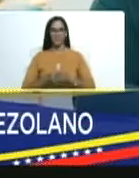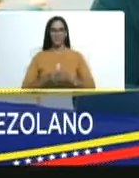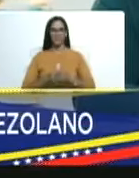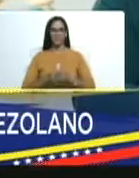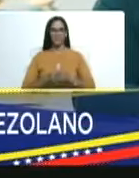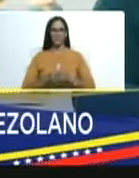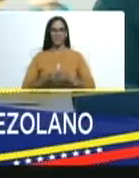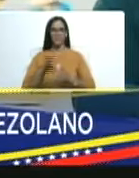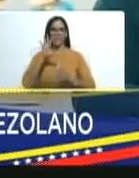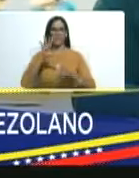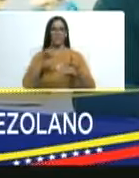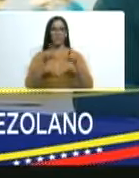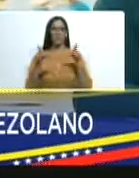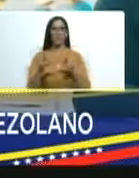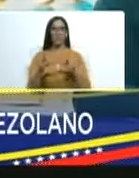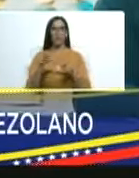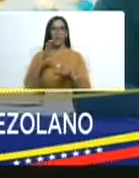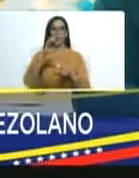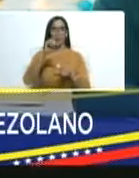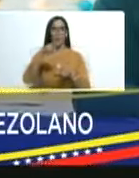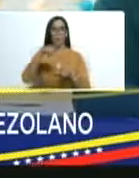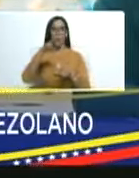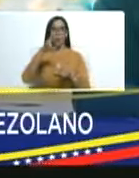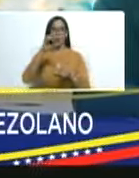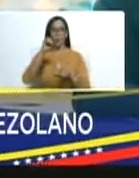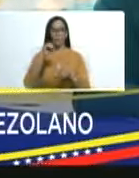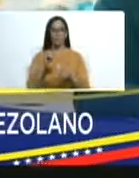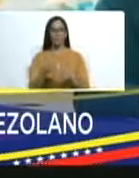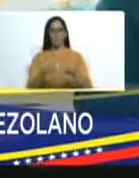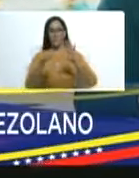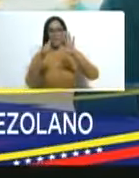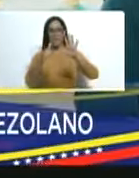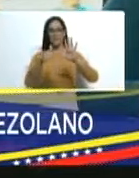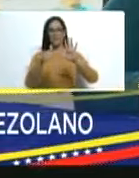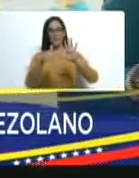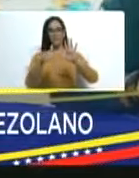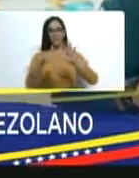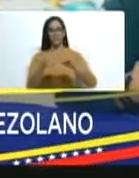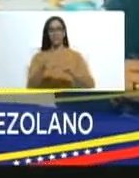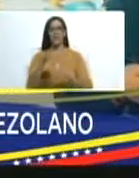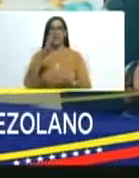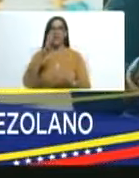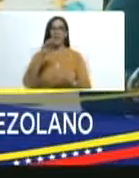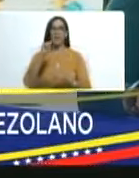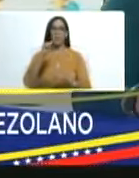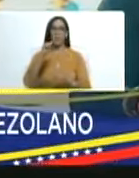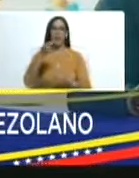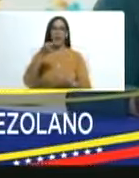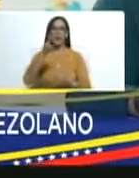En quinto lugar, el coporo. En sexto lugar, el bagre rayado.